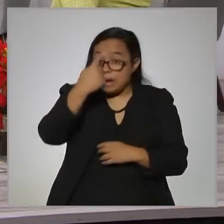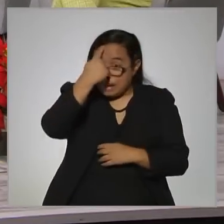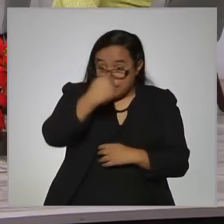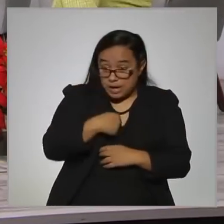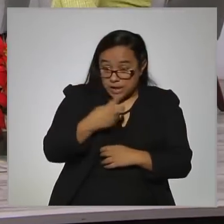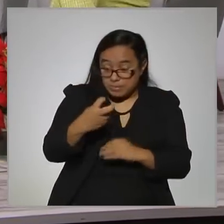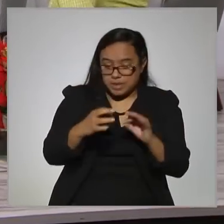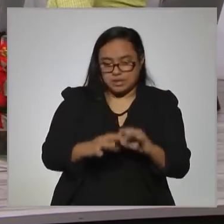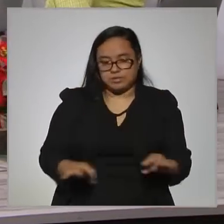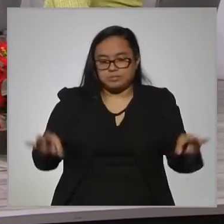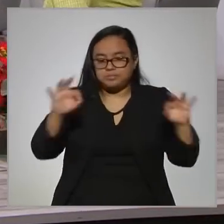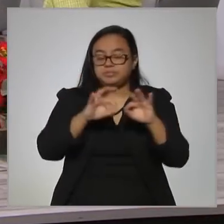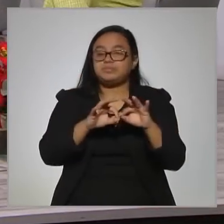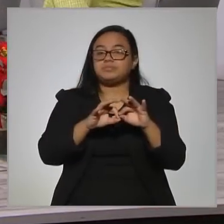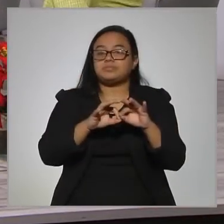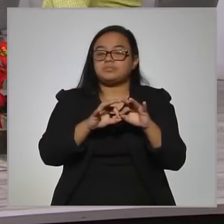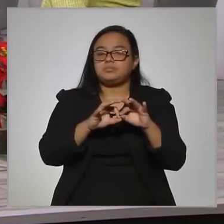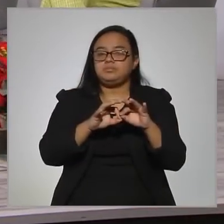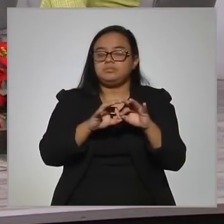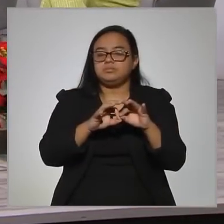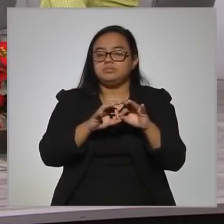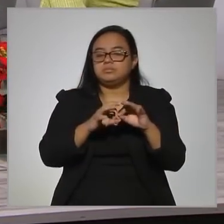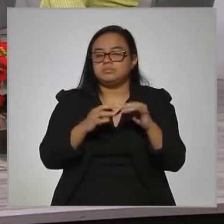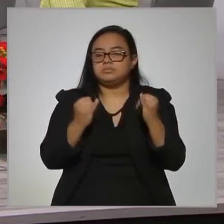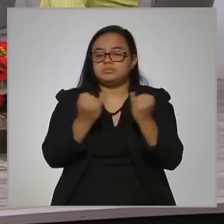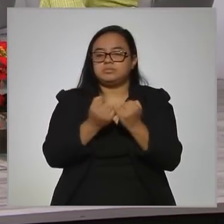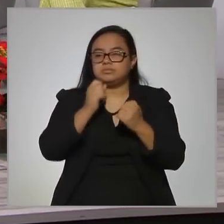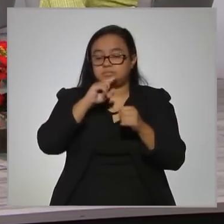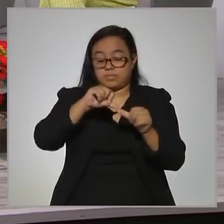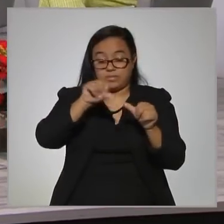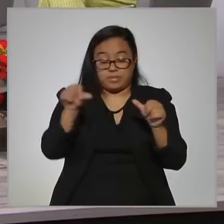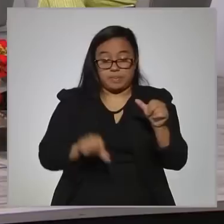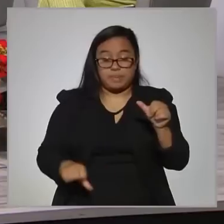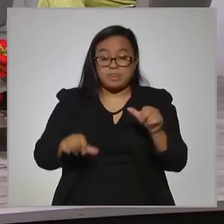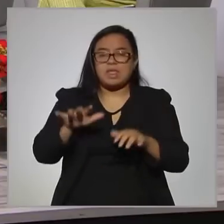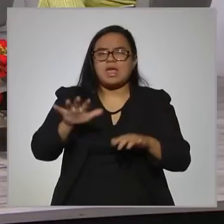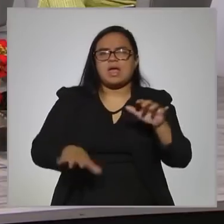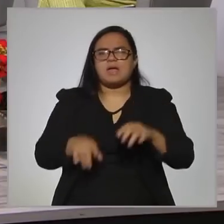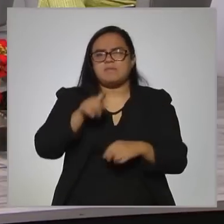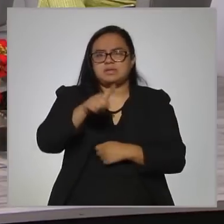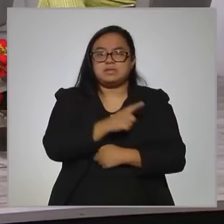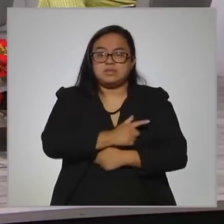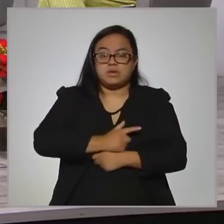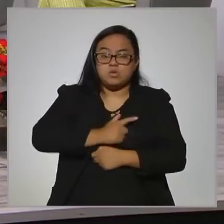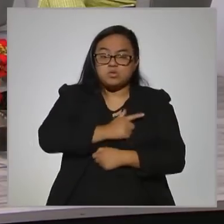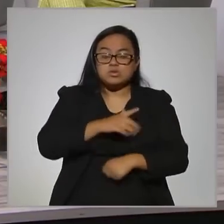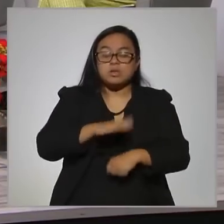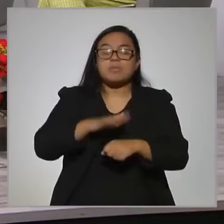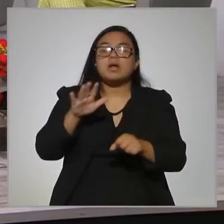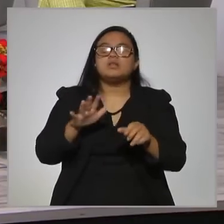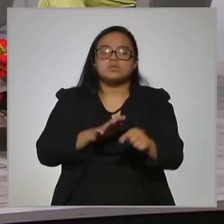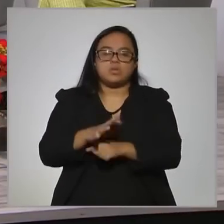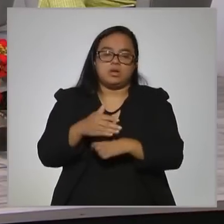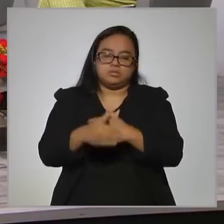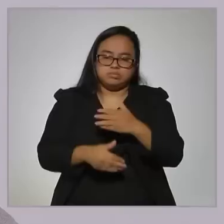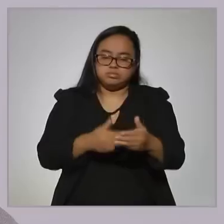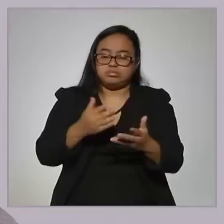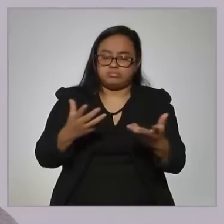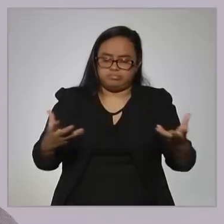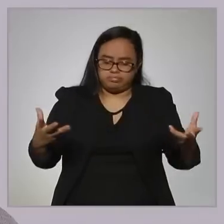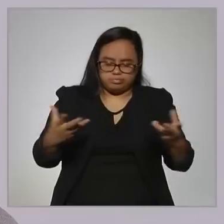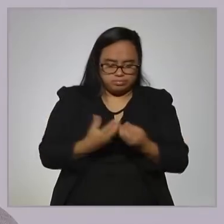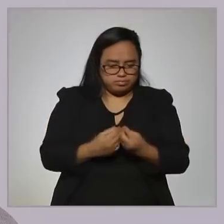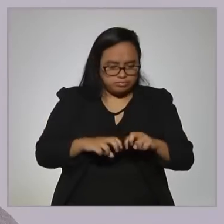muy importante, sobre todo igual que en el arte, ¿no? A veces lo que te gusta más de todo ese es el proceso. Reunirte en